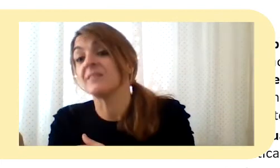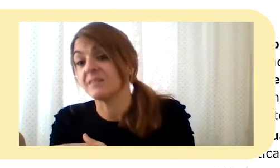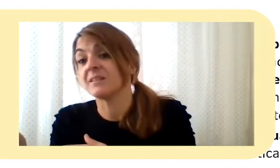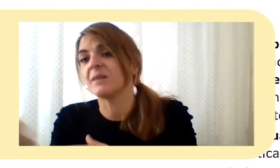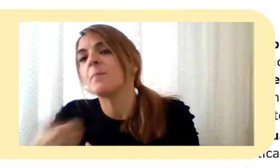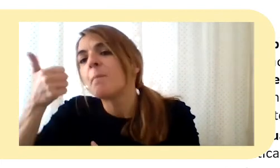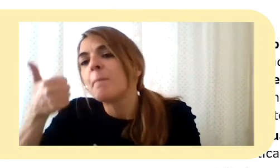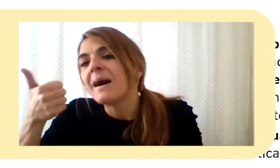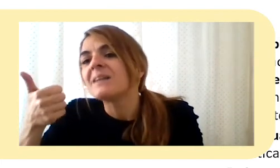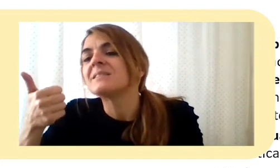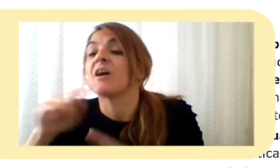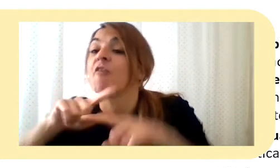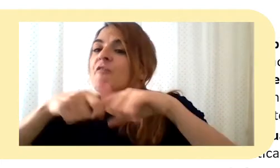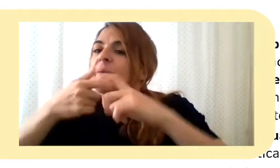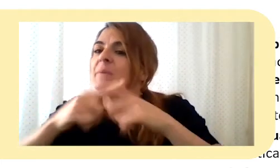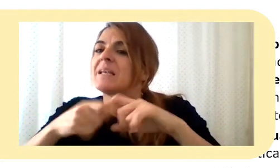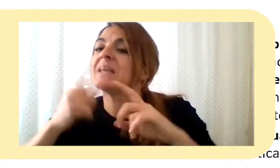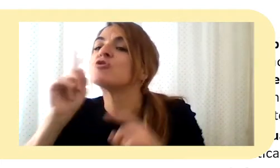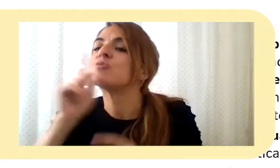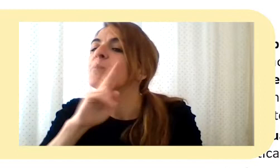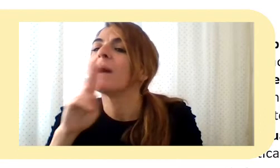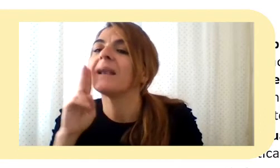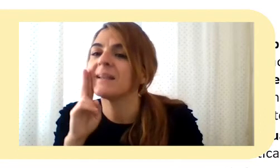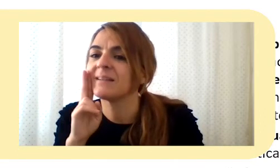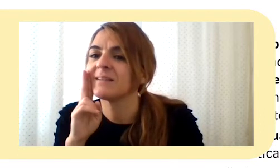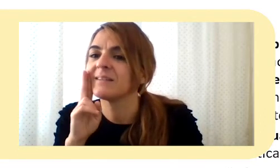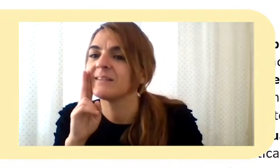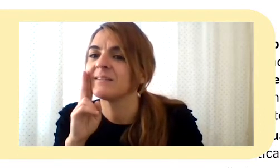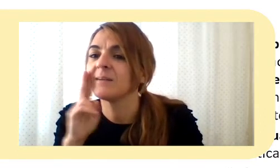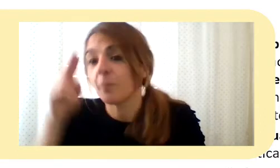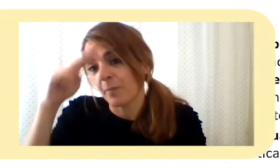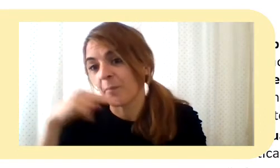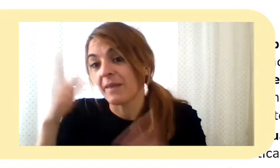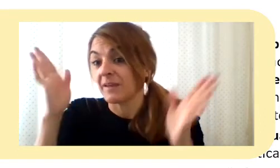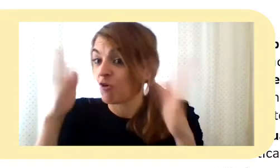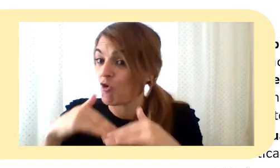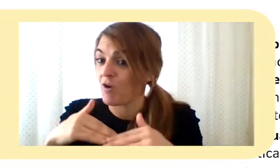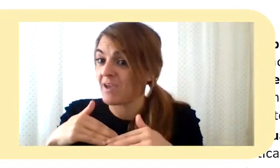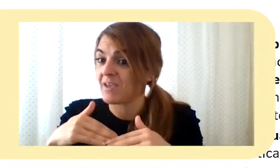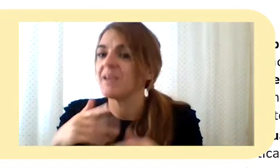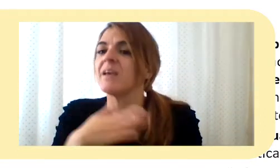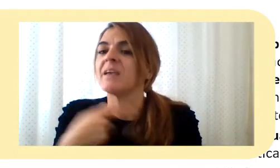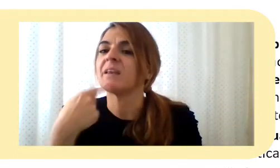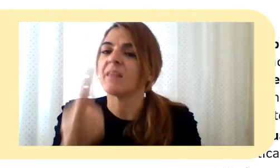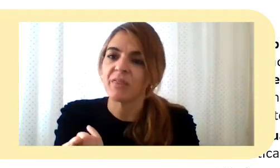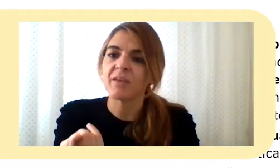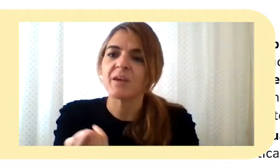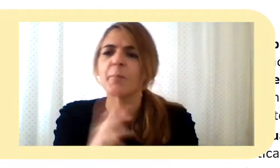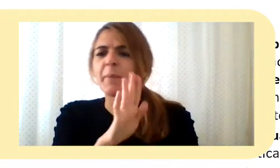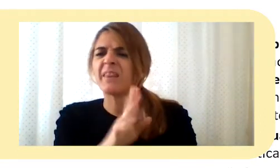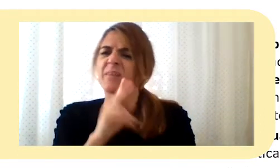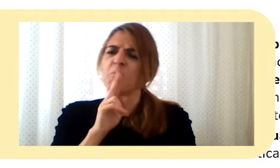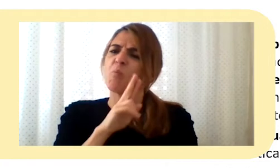familias monomarentales. Es decir, como si fuéramos las mujeres, porque obviamente están hablando de ellas, las que no hubiéramos acudido, cuando realmente ya hay